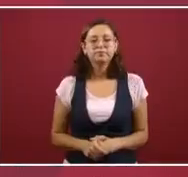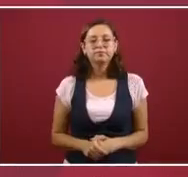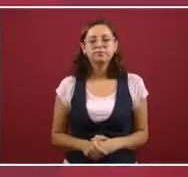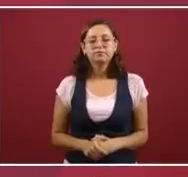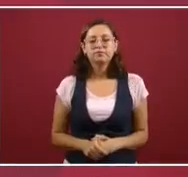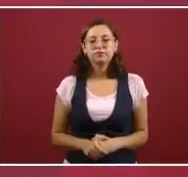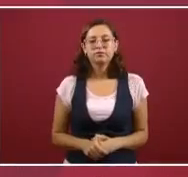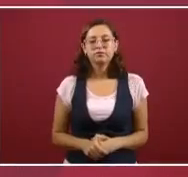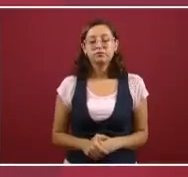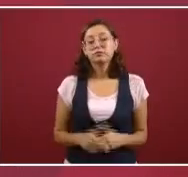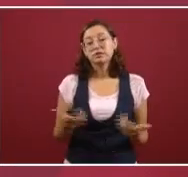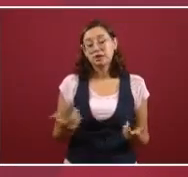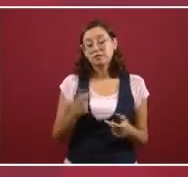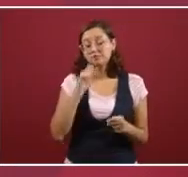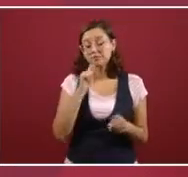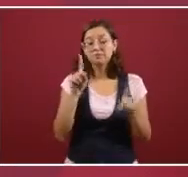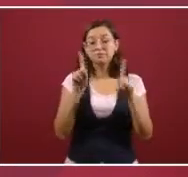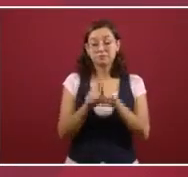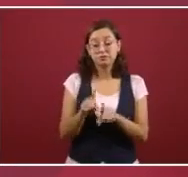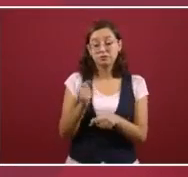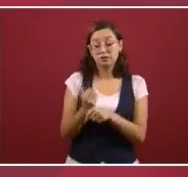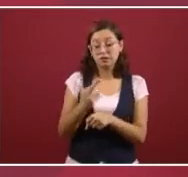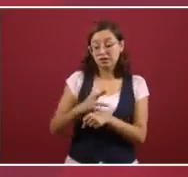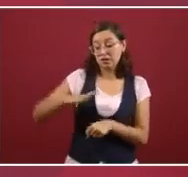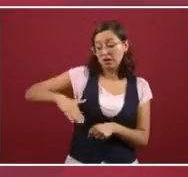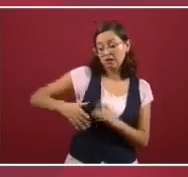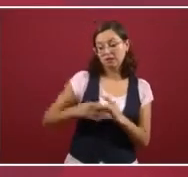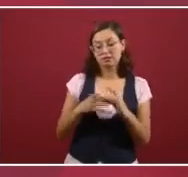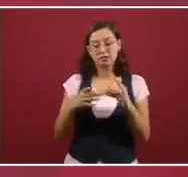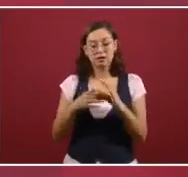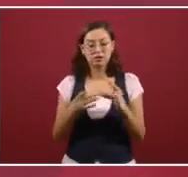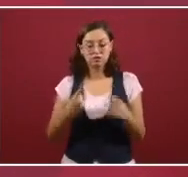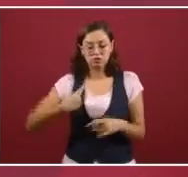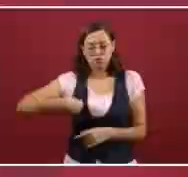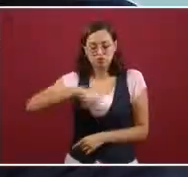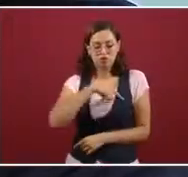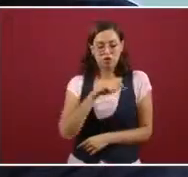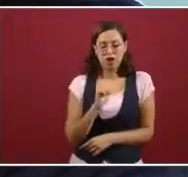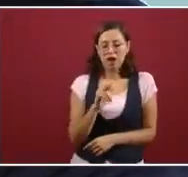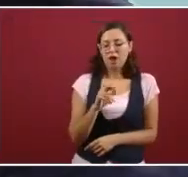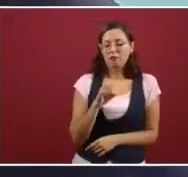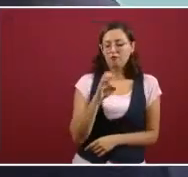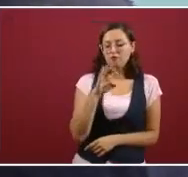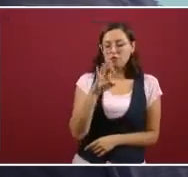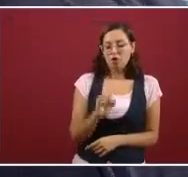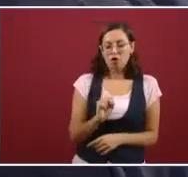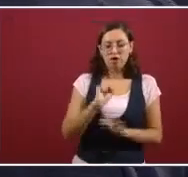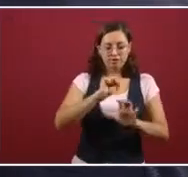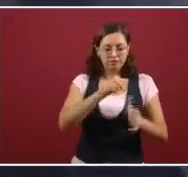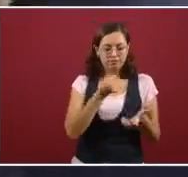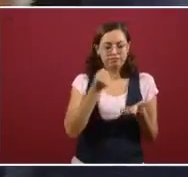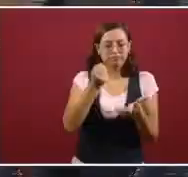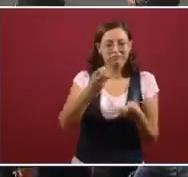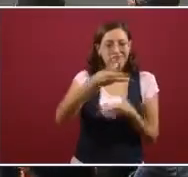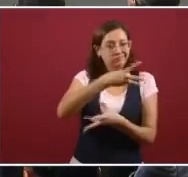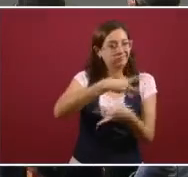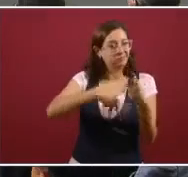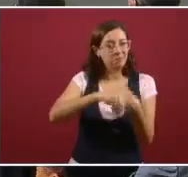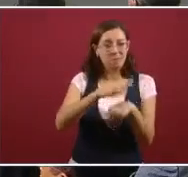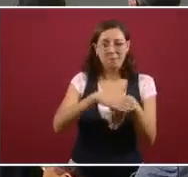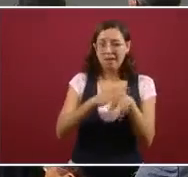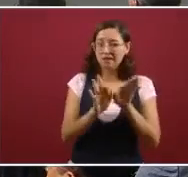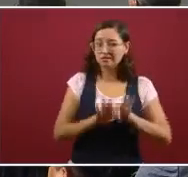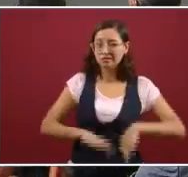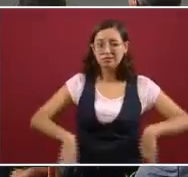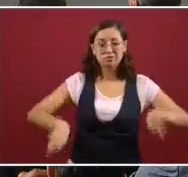le señaló el secretario Arturo Herrera, las AFORES hoy representamos el segundo intermediario financiero más importante en el